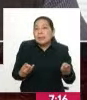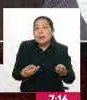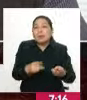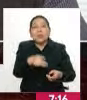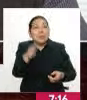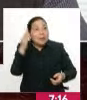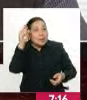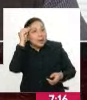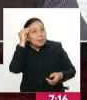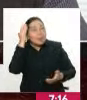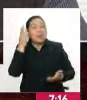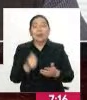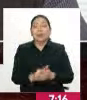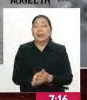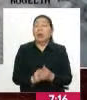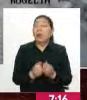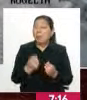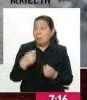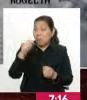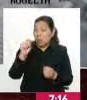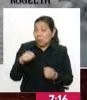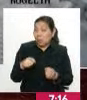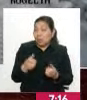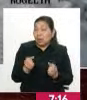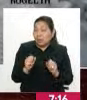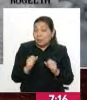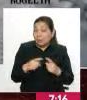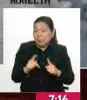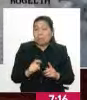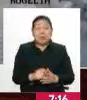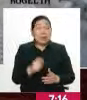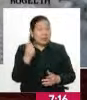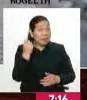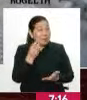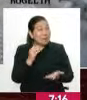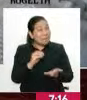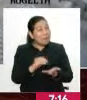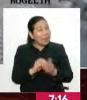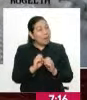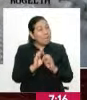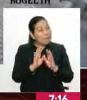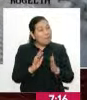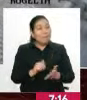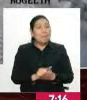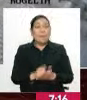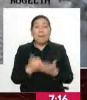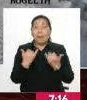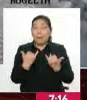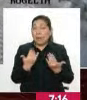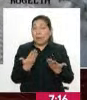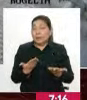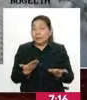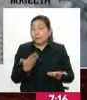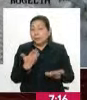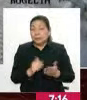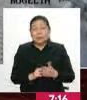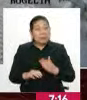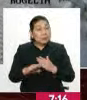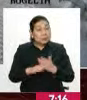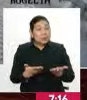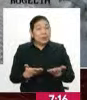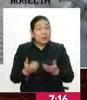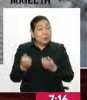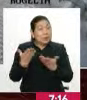está la información. ¿Hay algún porcentaje, alguna cifra que nos permita entender un poco más la problemática de esta que estamos hablando de básicamente